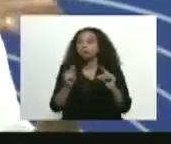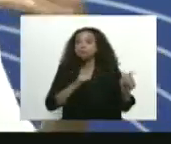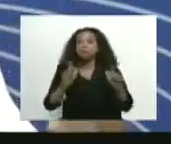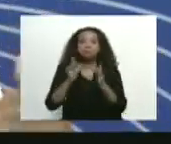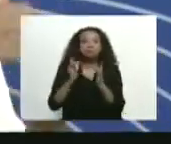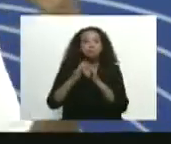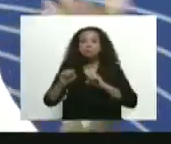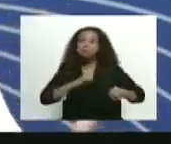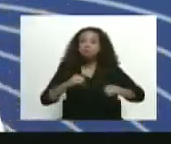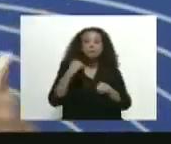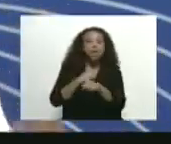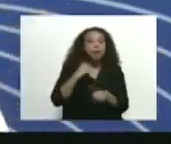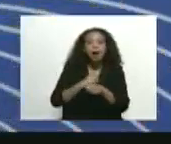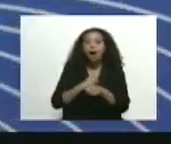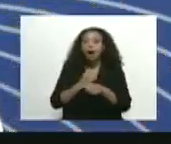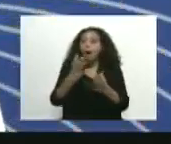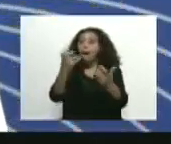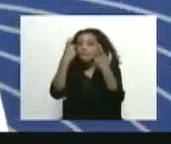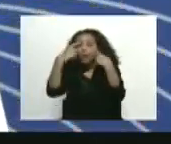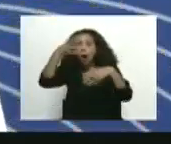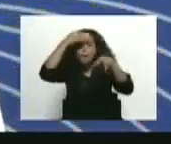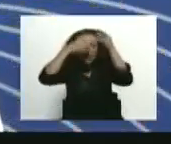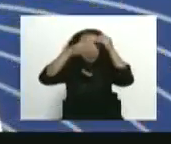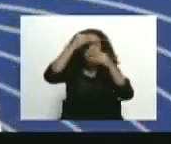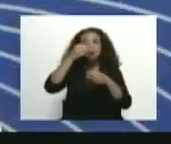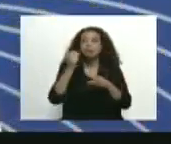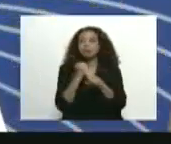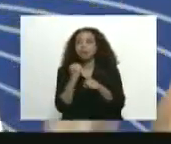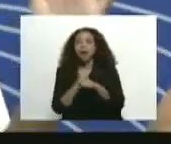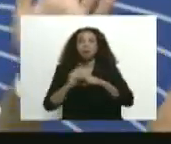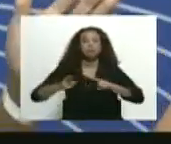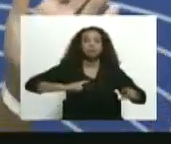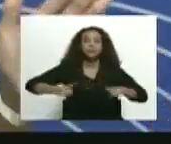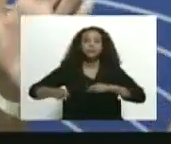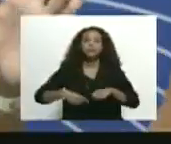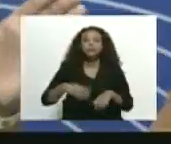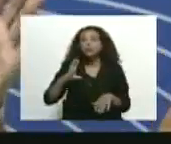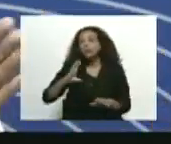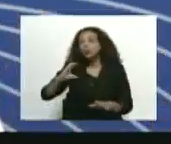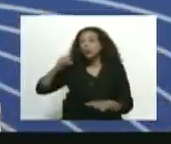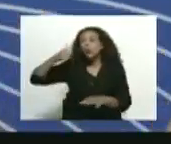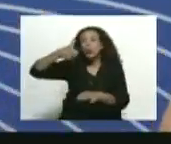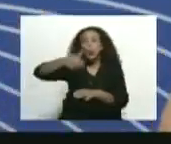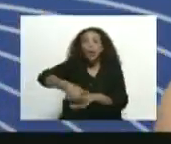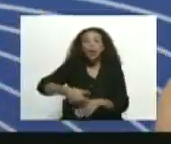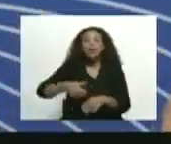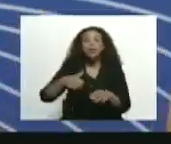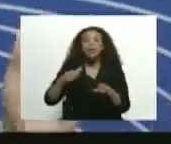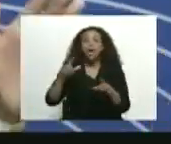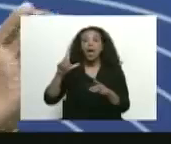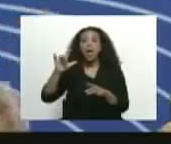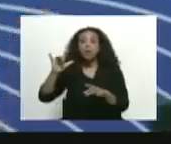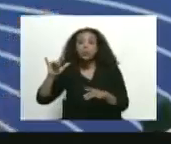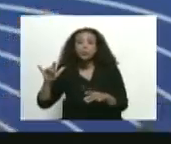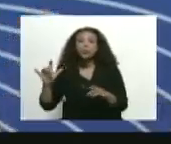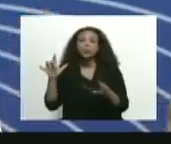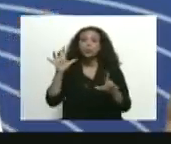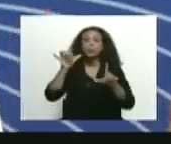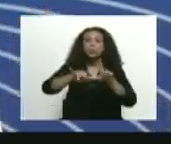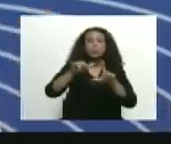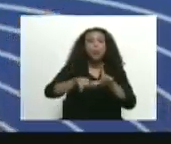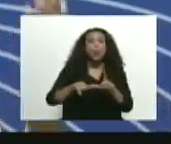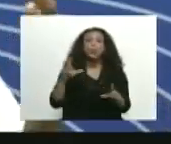constante formación, autoformación y constante trabajo. Nosotros veníamos haciendo un monitoreo de las redes sociales, del tema de las